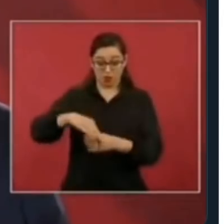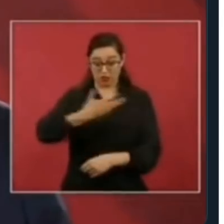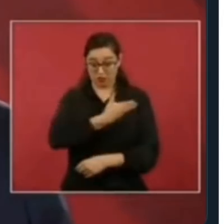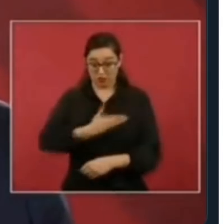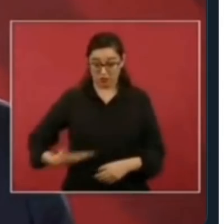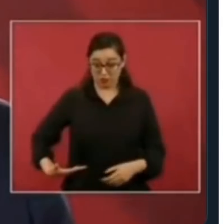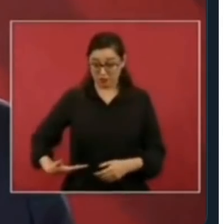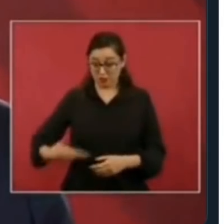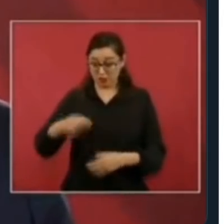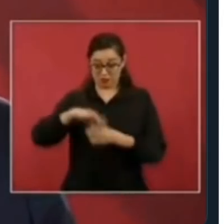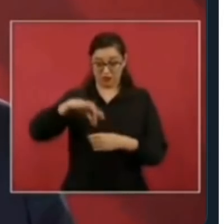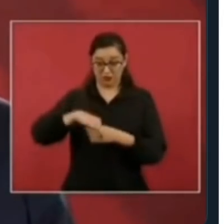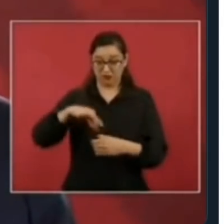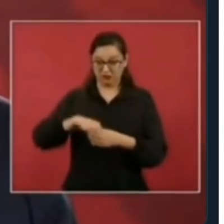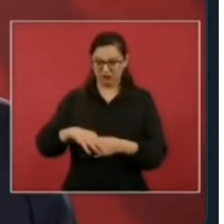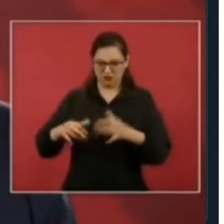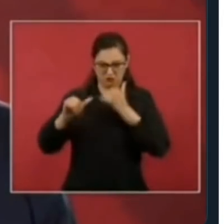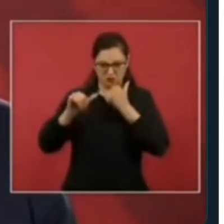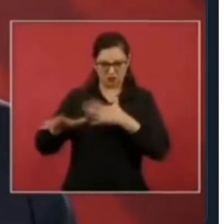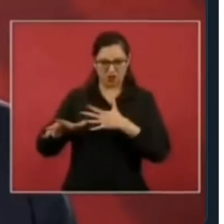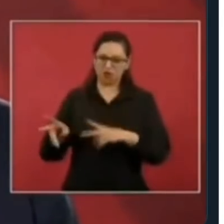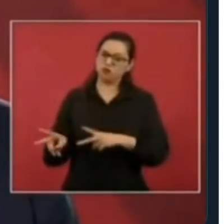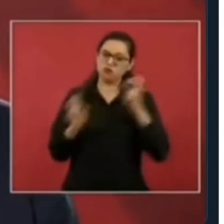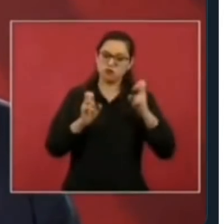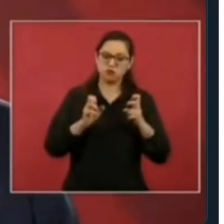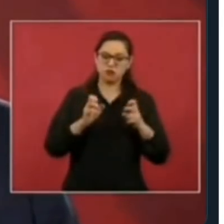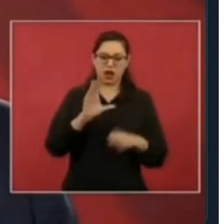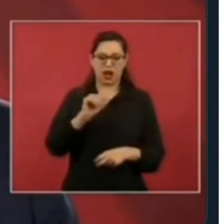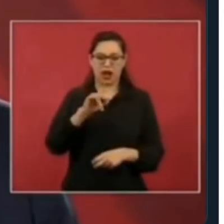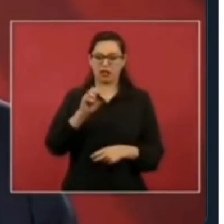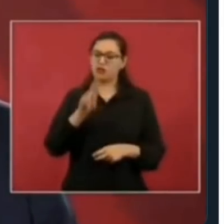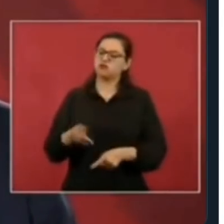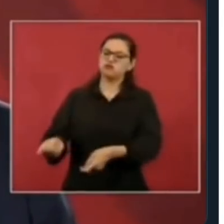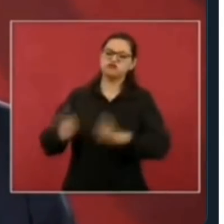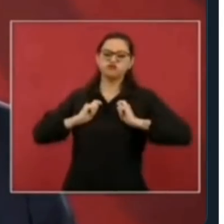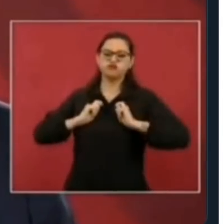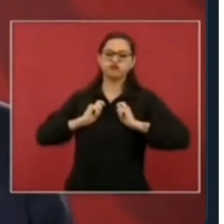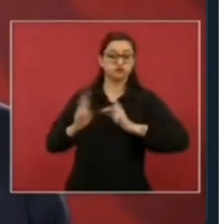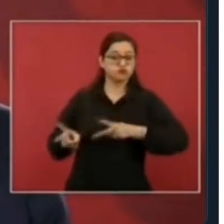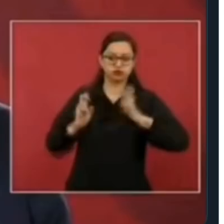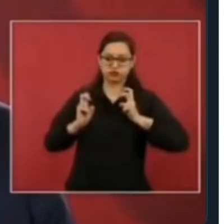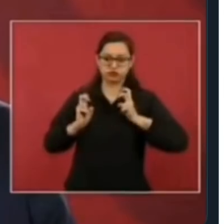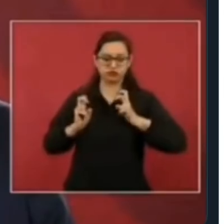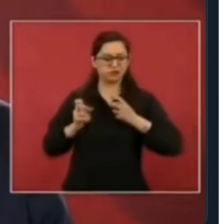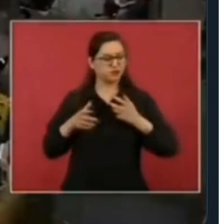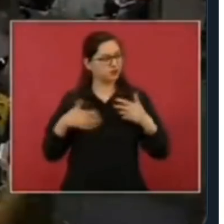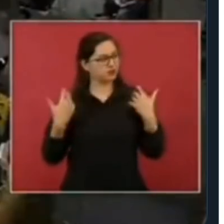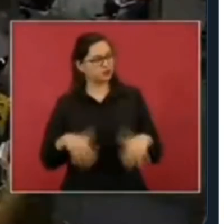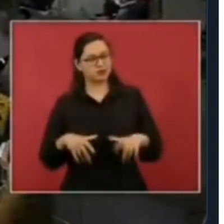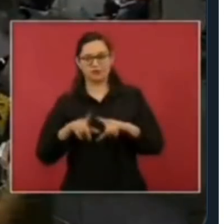Ahora sí vamos a ir a la participación de la senadora Xochitl Gálvez y del senador Casimiro de